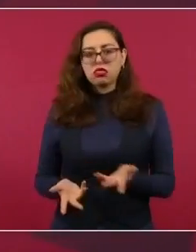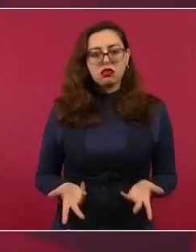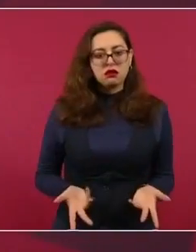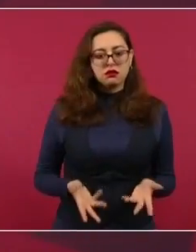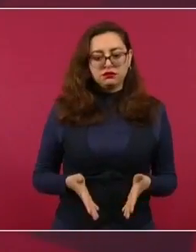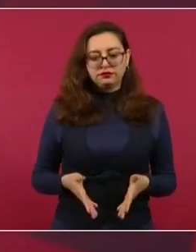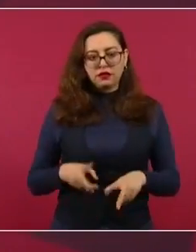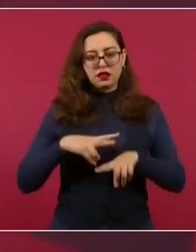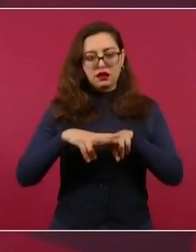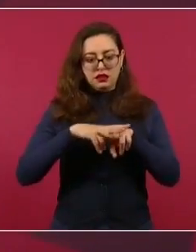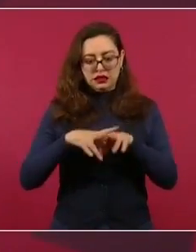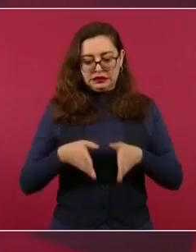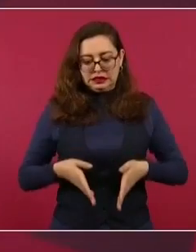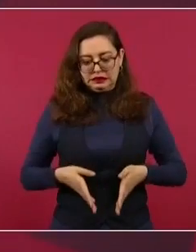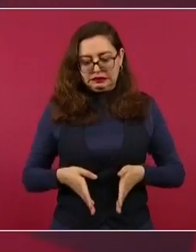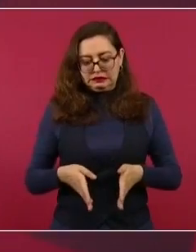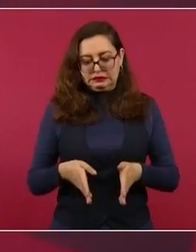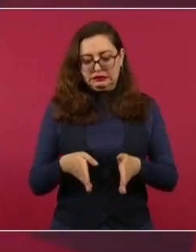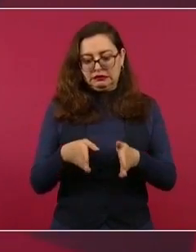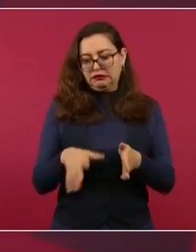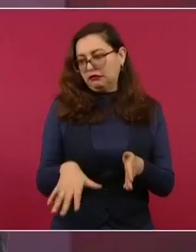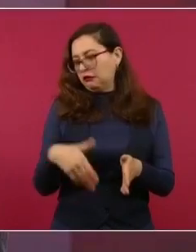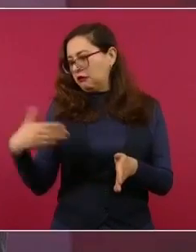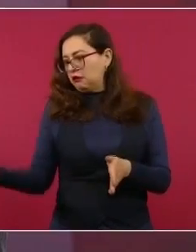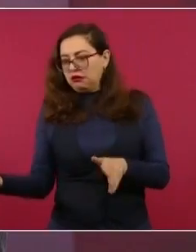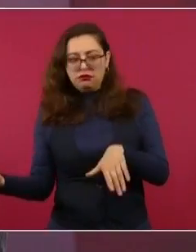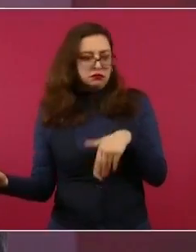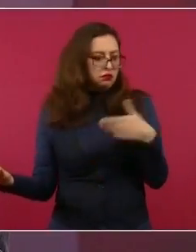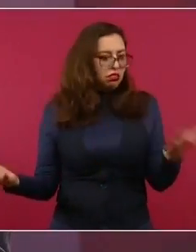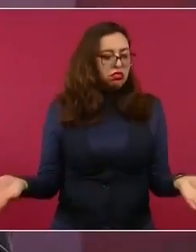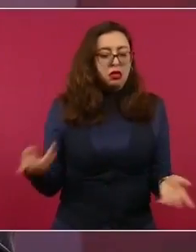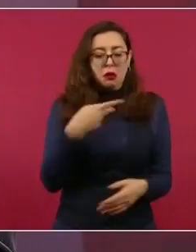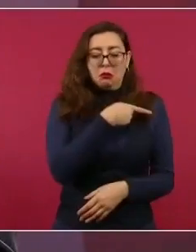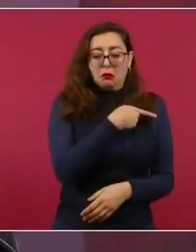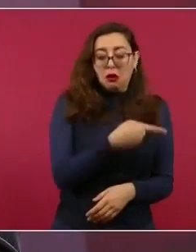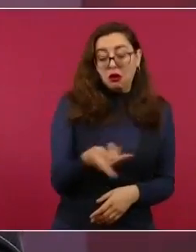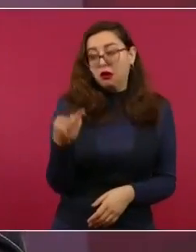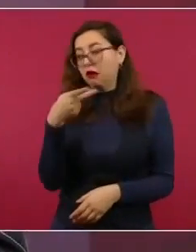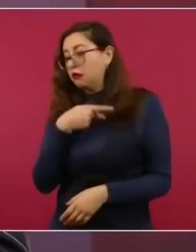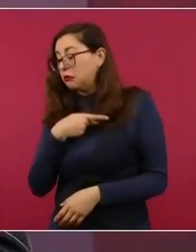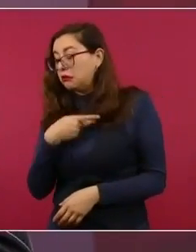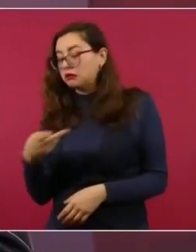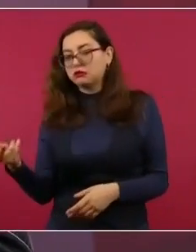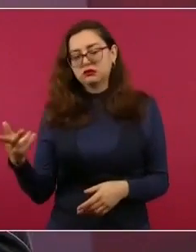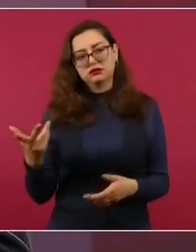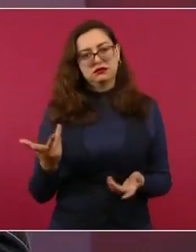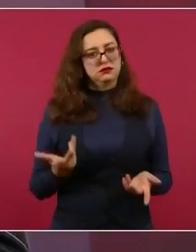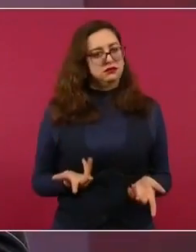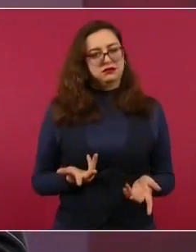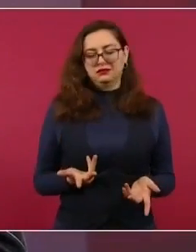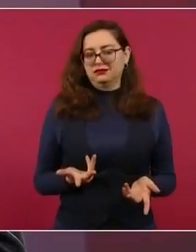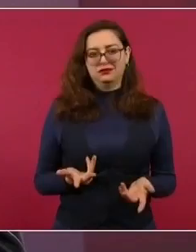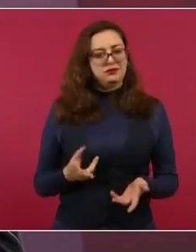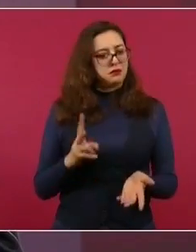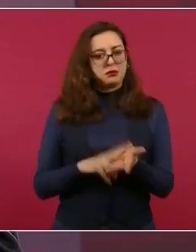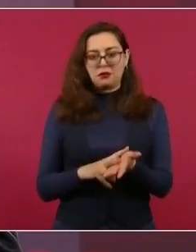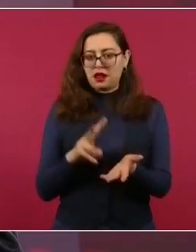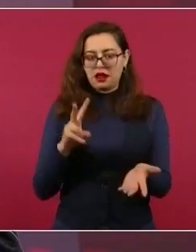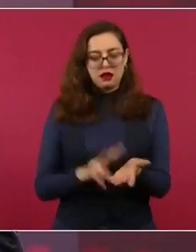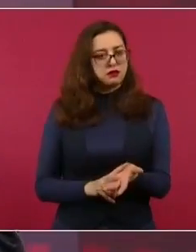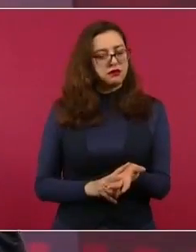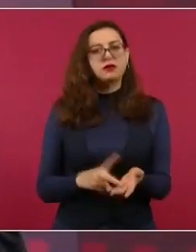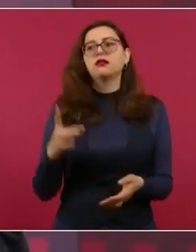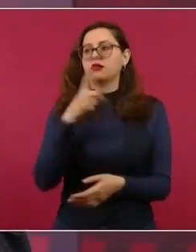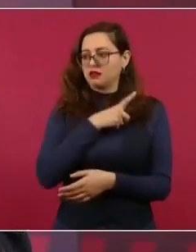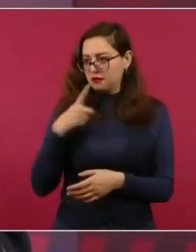de por donde va a pasar el tren Entonces estamos atendiendo a todas las comunidades